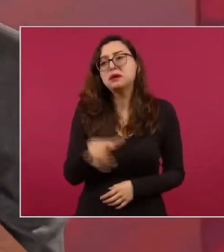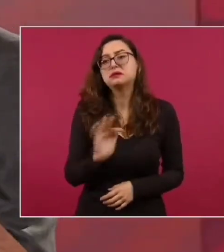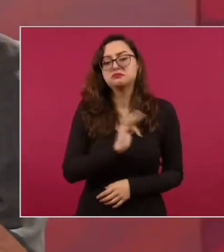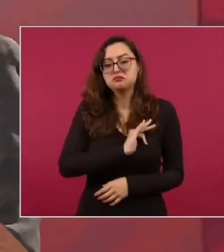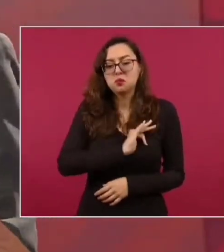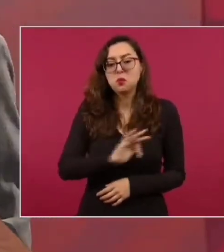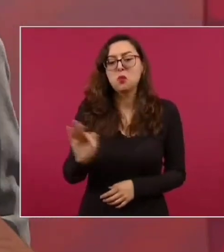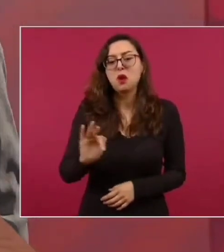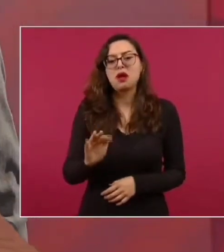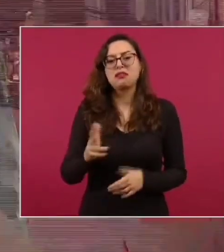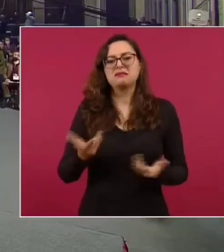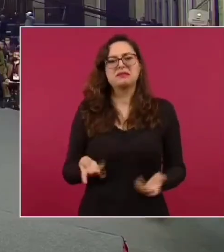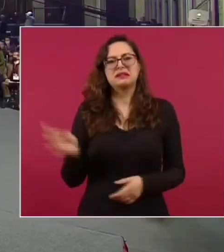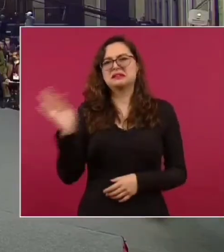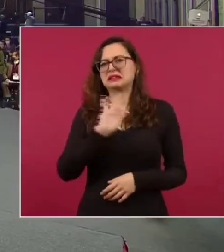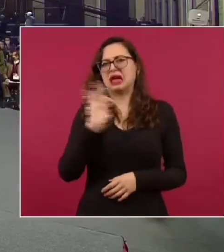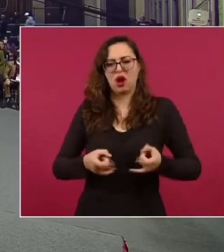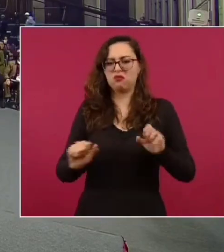pues nada más el Zócalo,